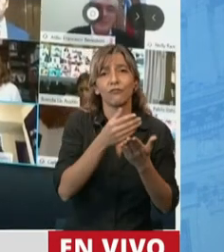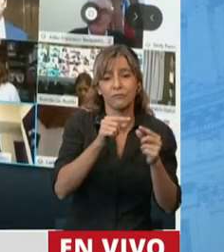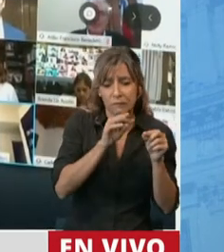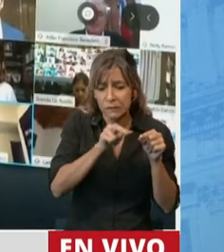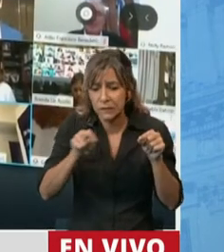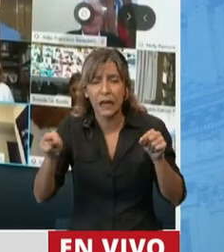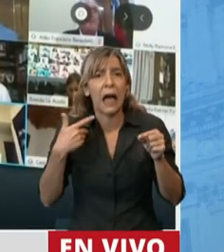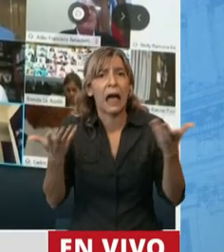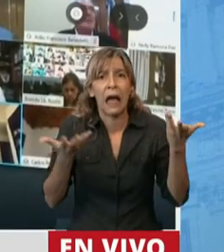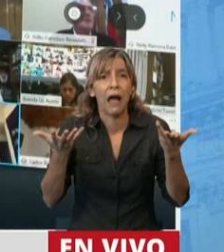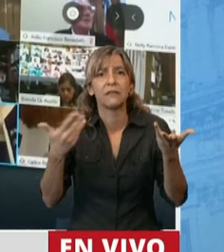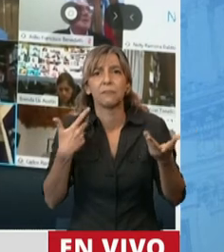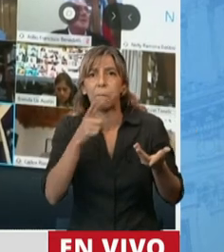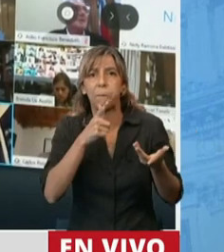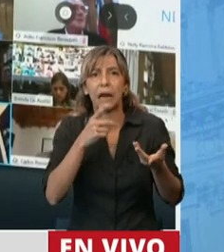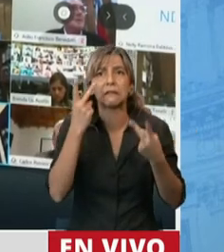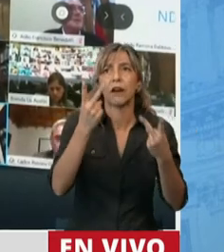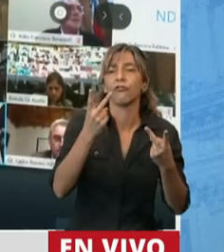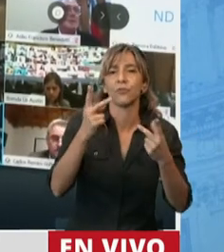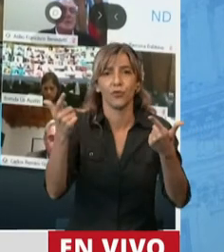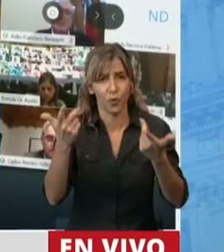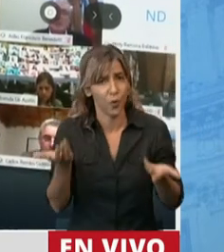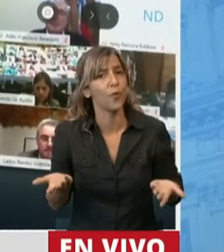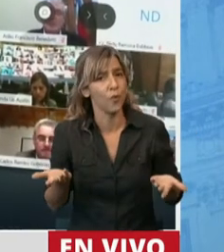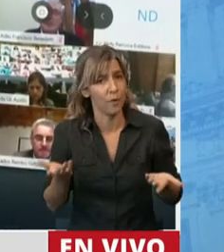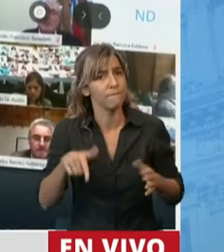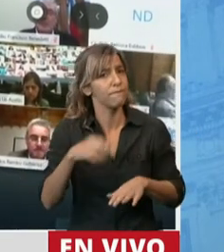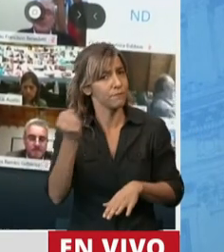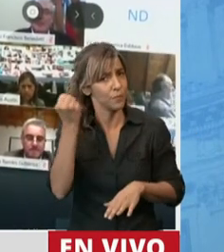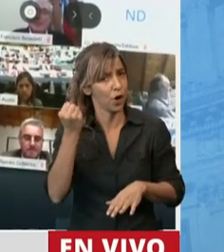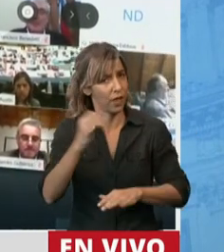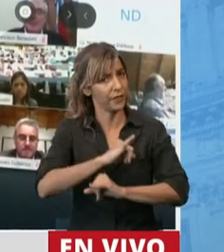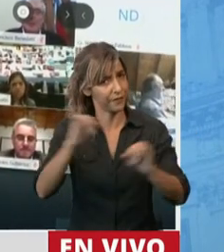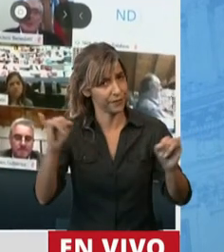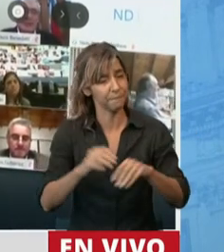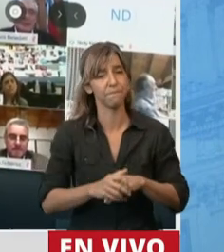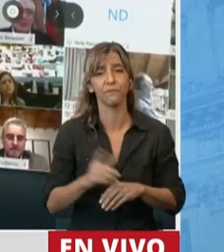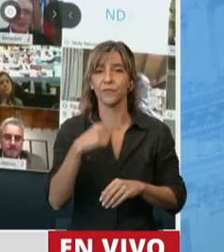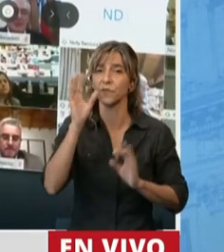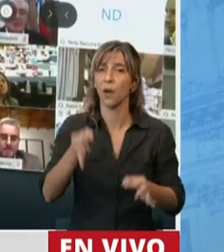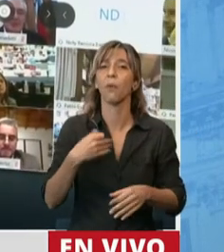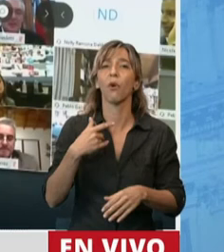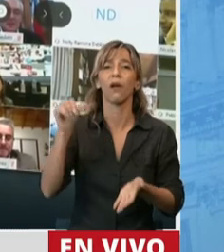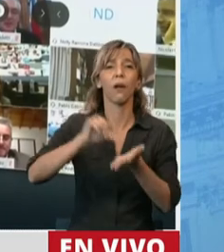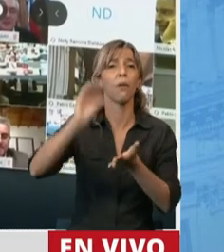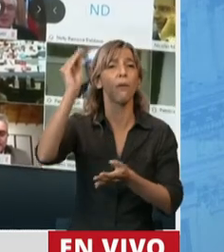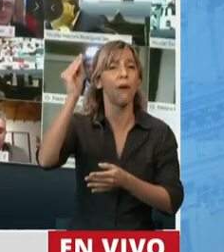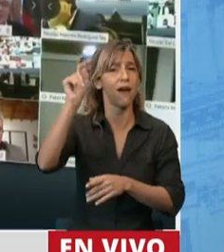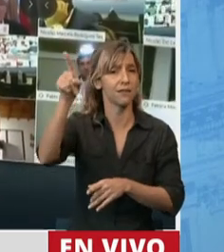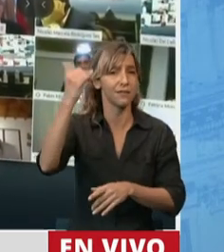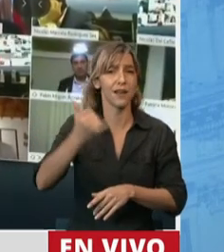virus que ha desatado esta pandemia. Mientras hago uso de la palabra, en Brasil ya hay más de 1.200.000 brasileños